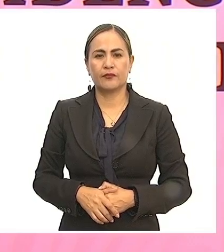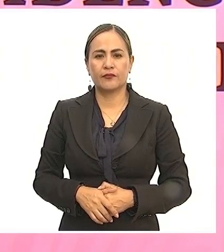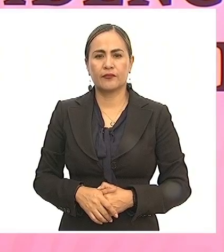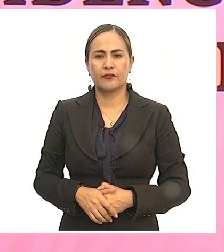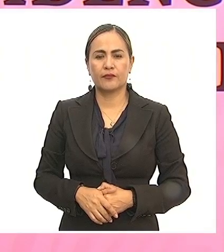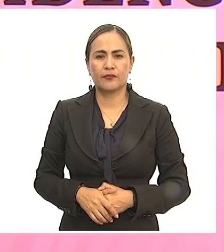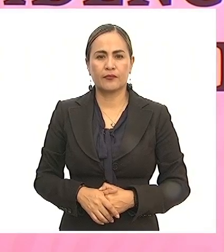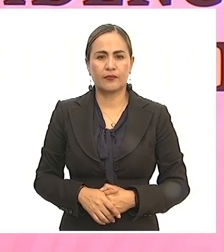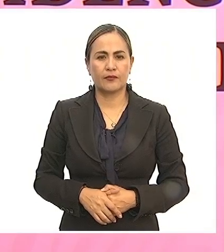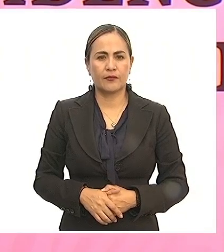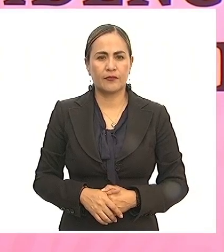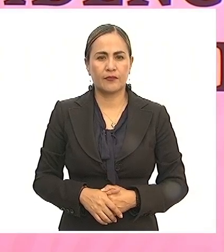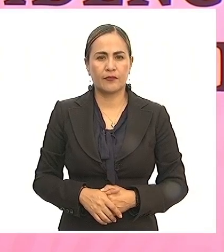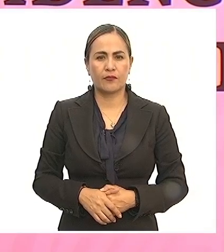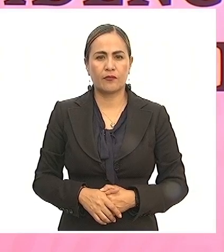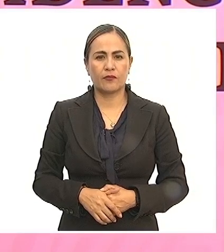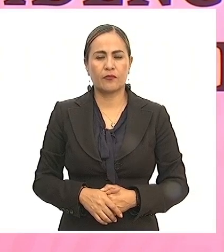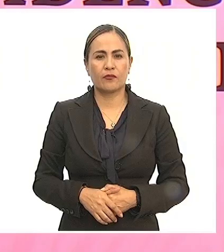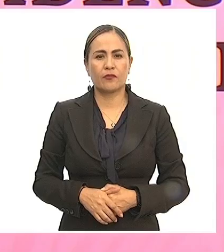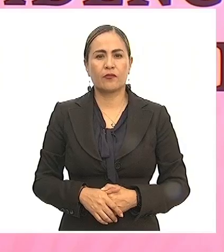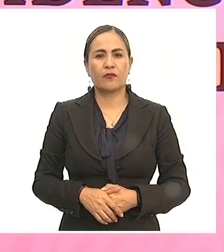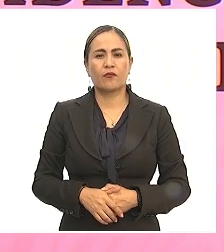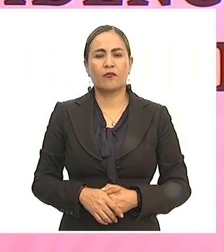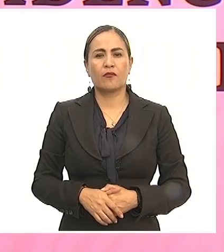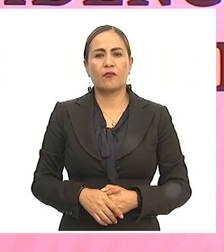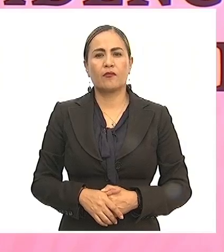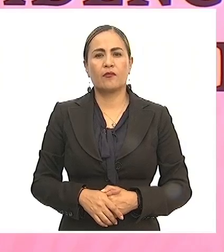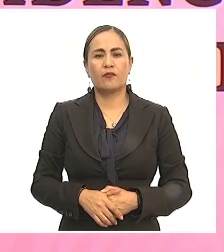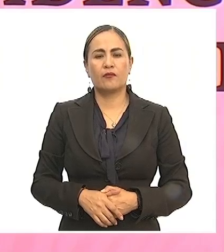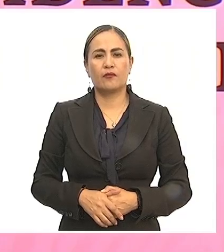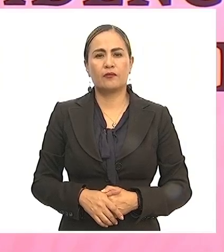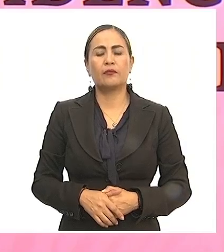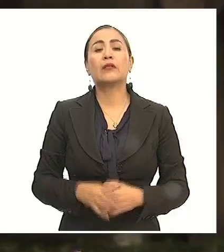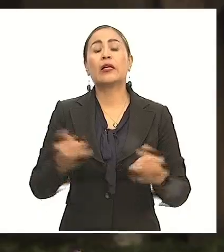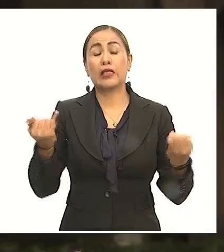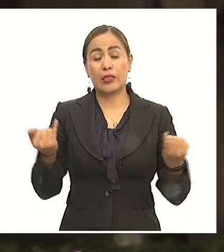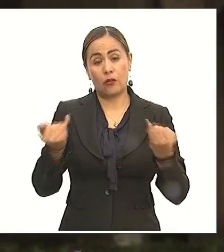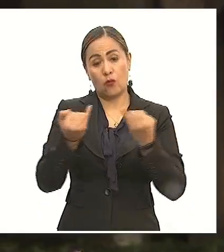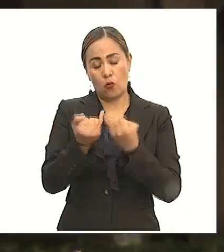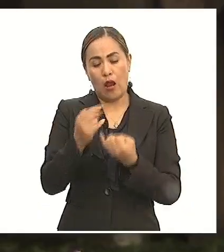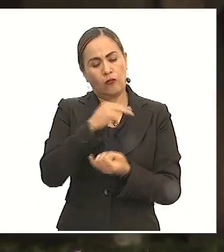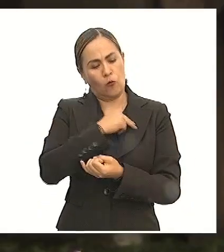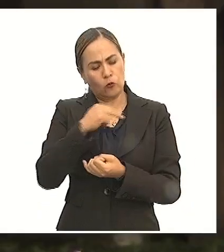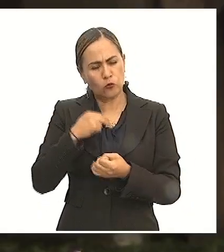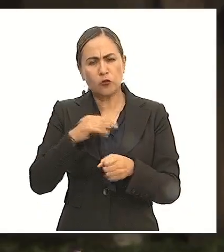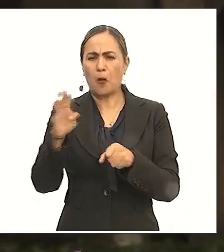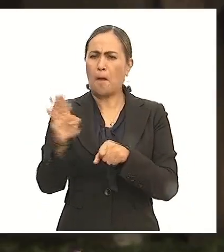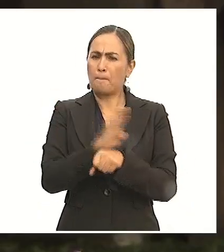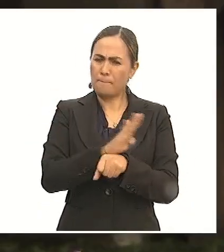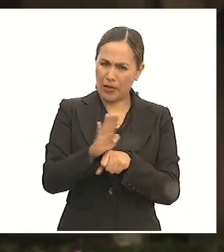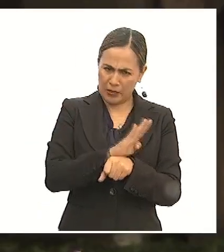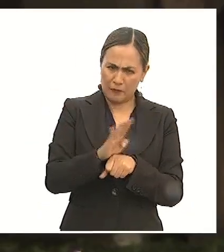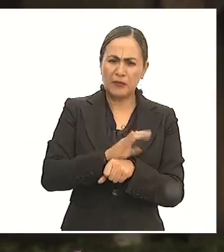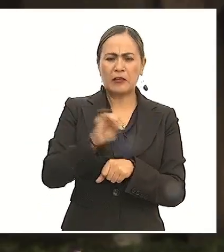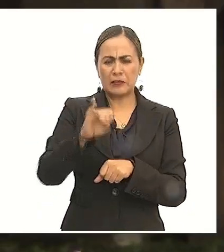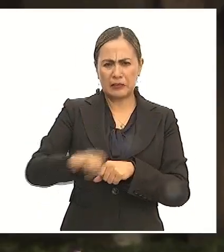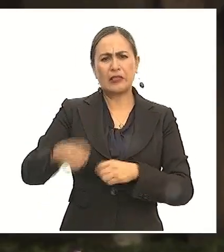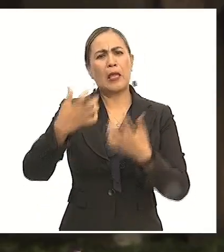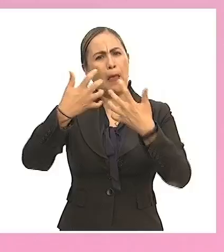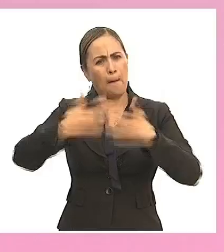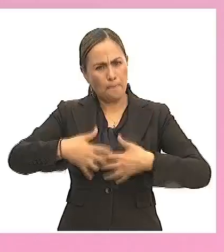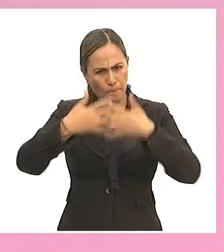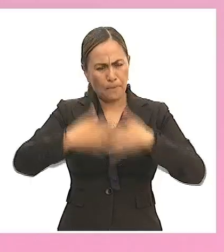a la vez que seguimos beneficiándonos con la industria petrolera,